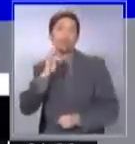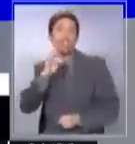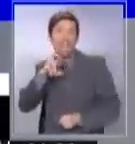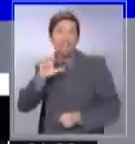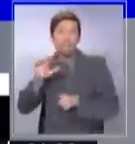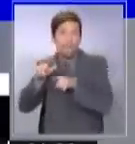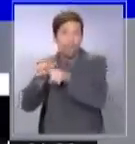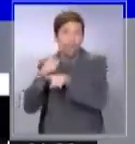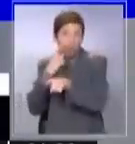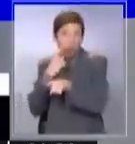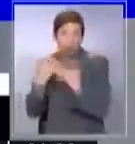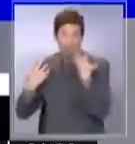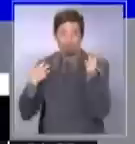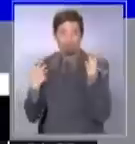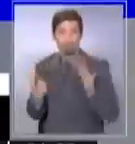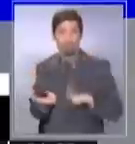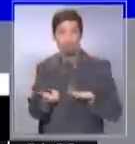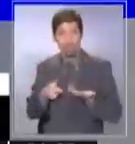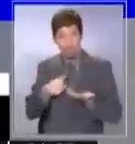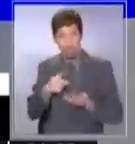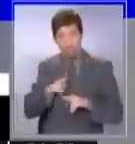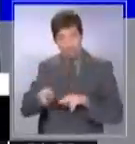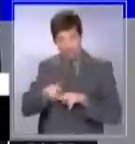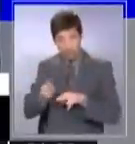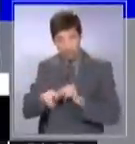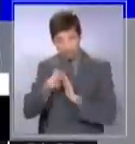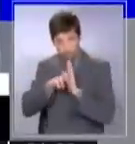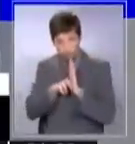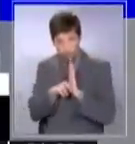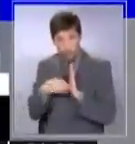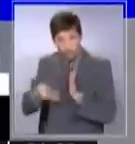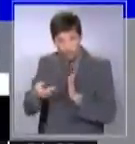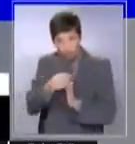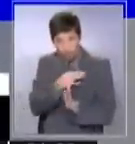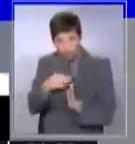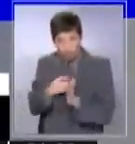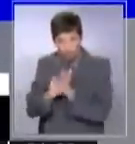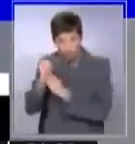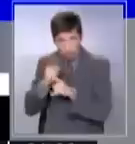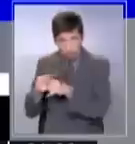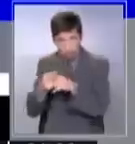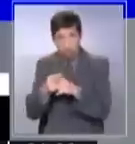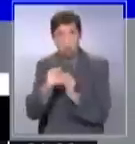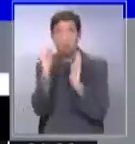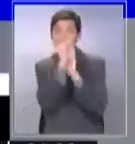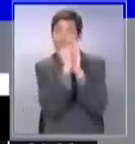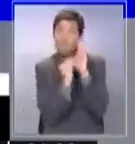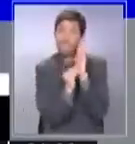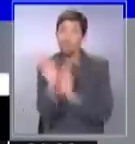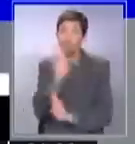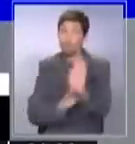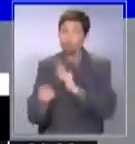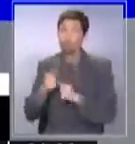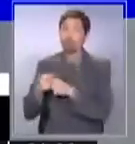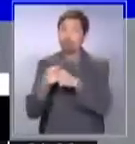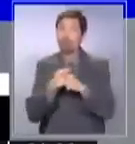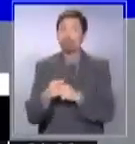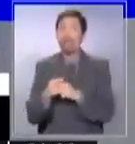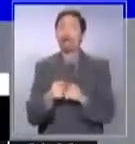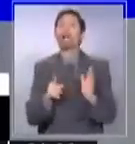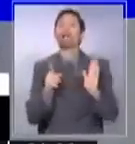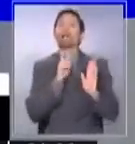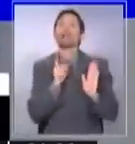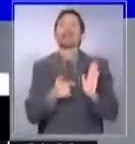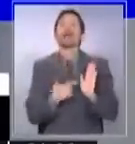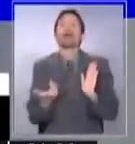nuevo Ministerio de desarrollo social que existe hasta el día de hoy la ficha de protección social fue después el delegado